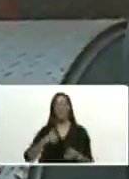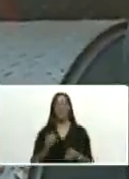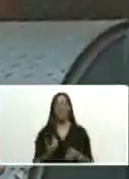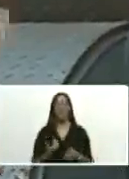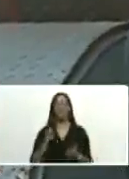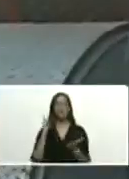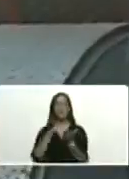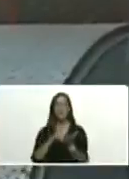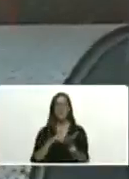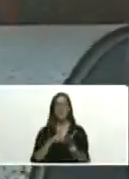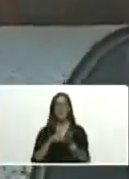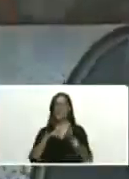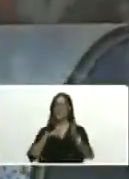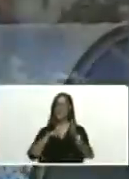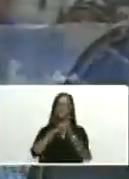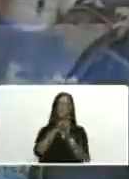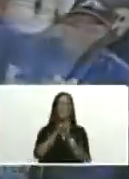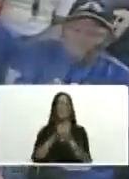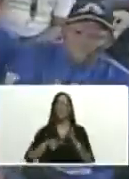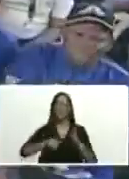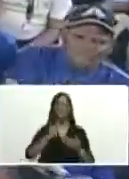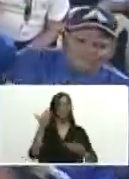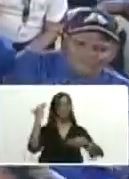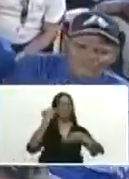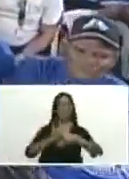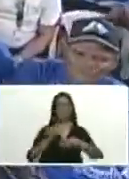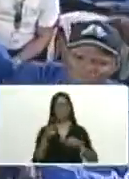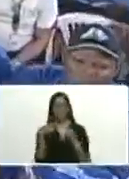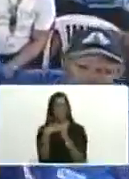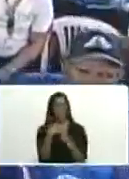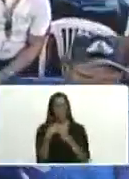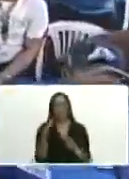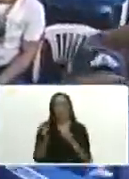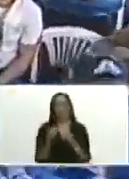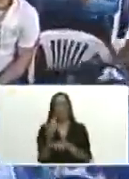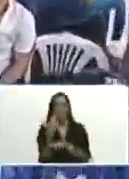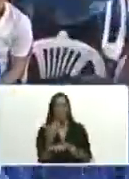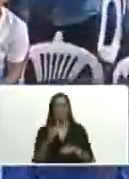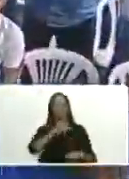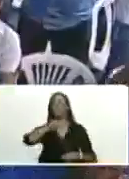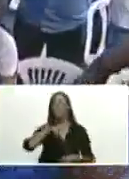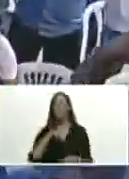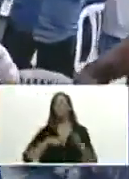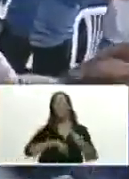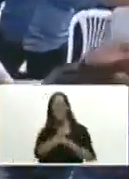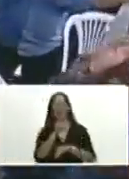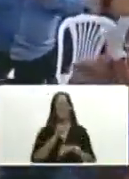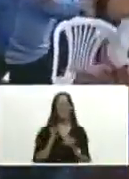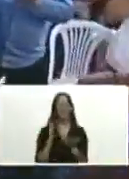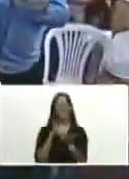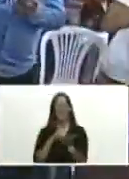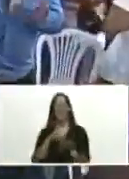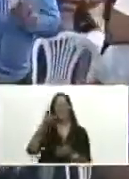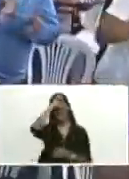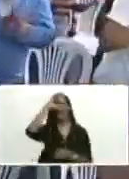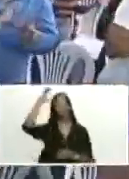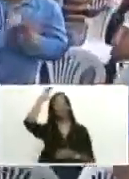los cercos que quieran pueden venir desde el punto de vista armado y nosotros vamos a estar en capacidad